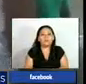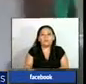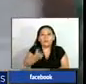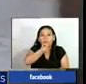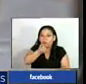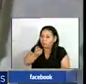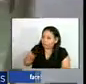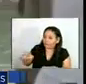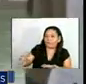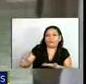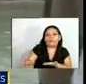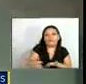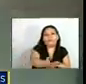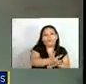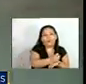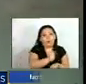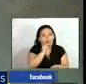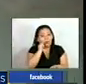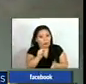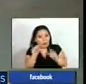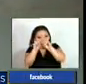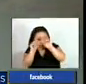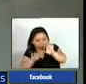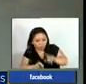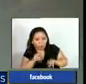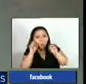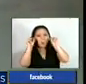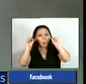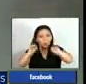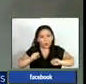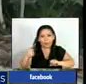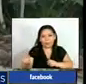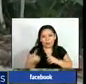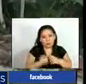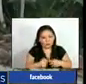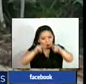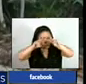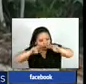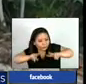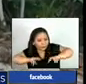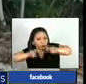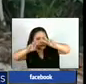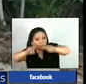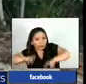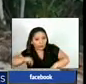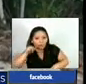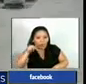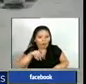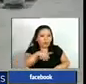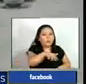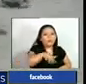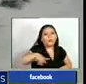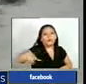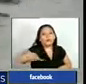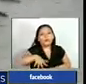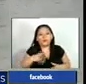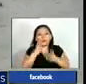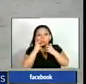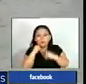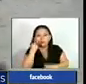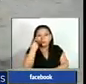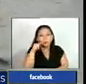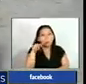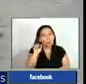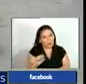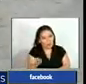recolectada por estas etiquetas electrónicas ayudará a los conservacionistas a determinar si las fronteras del área de conservación Arnabon